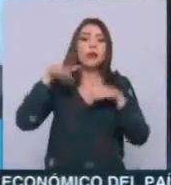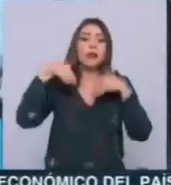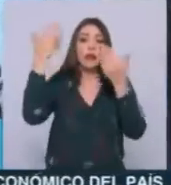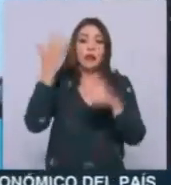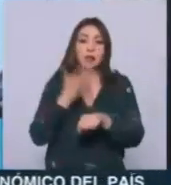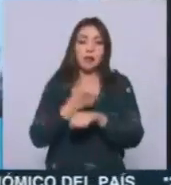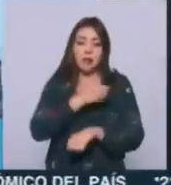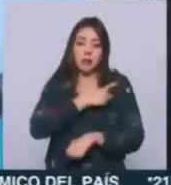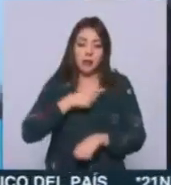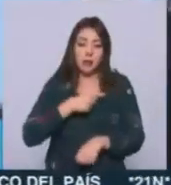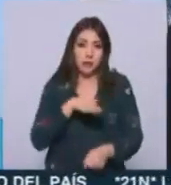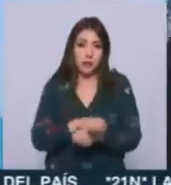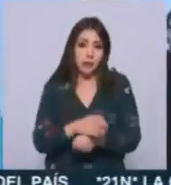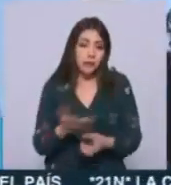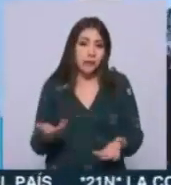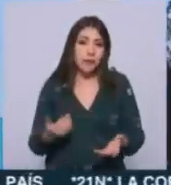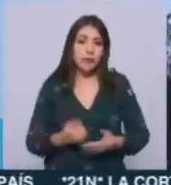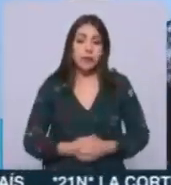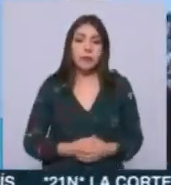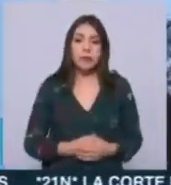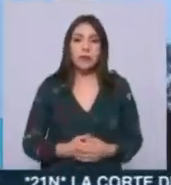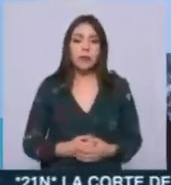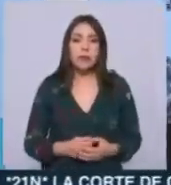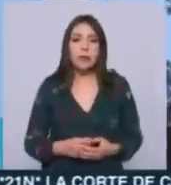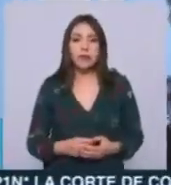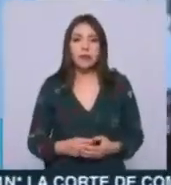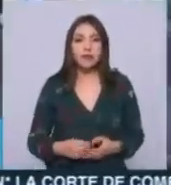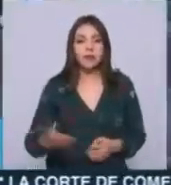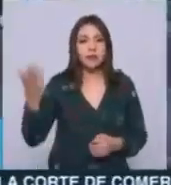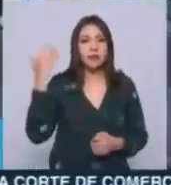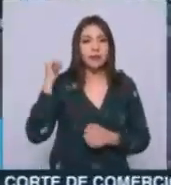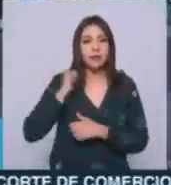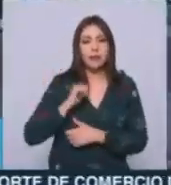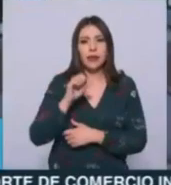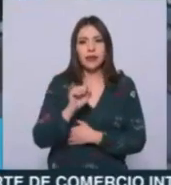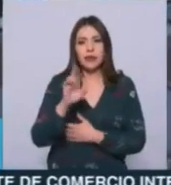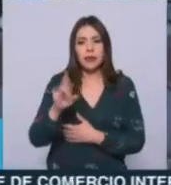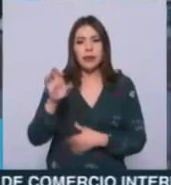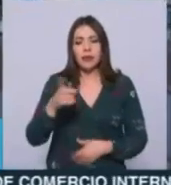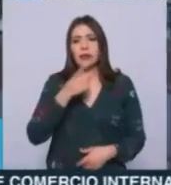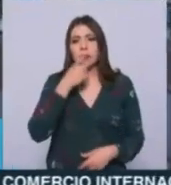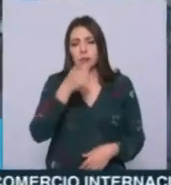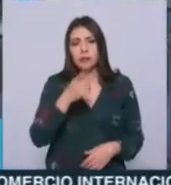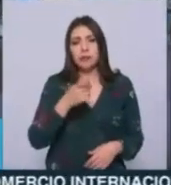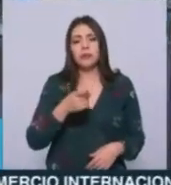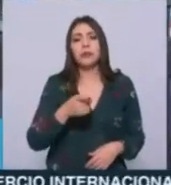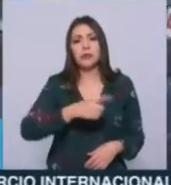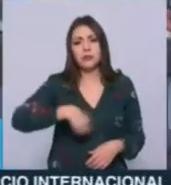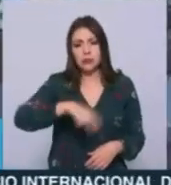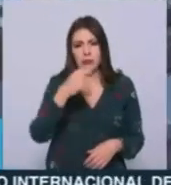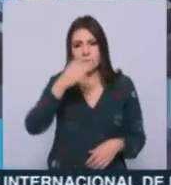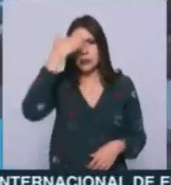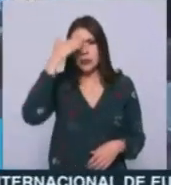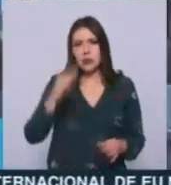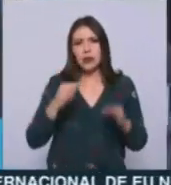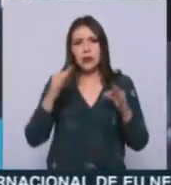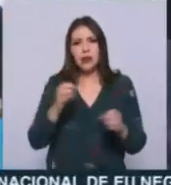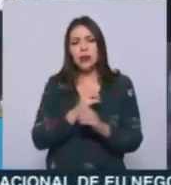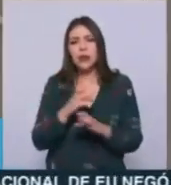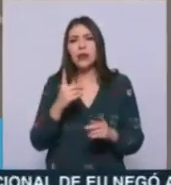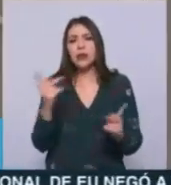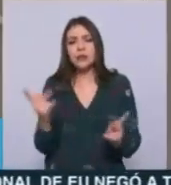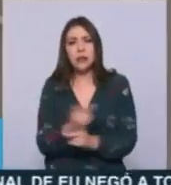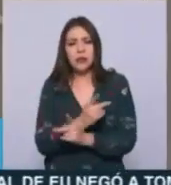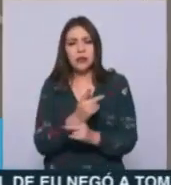los juegos, y que así lo decía el canciller Ebrard, digo, lo dice en ese momento porque todavía tenemos que conocer a detalle cuáles fueron las cosas,